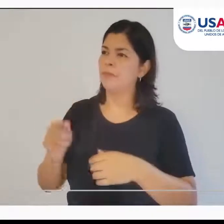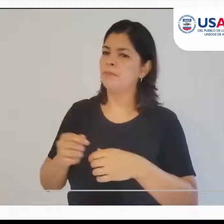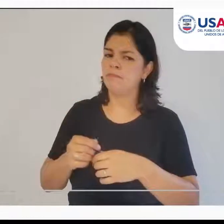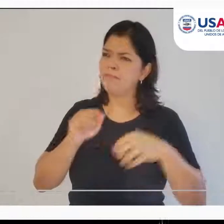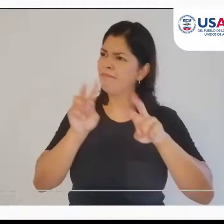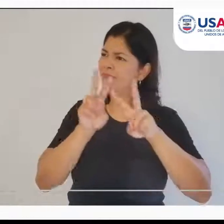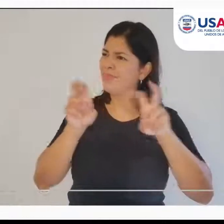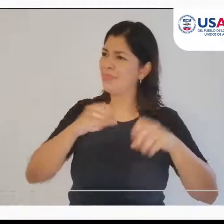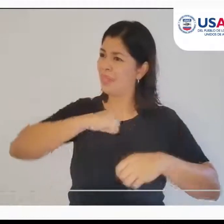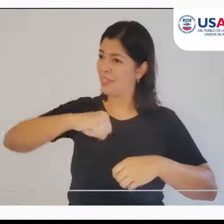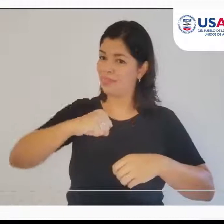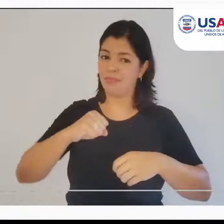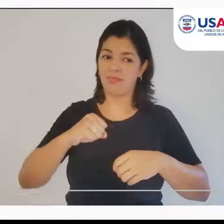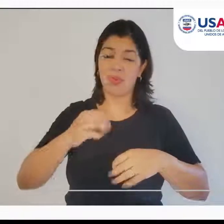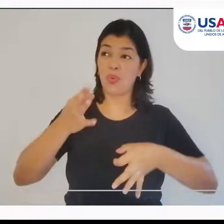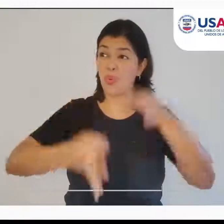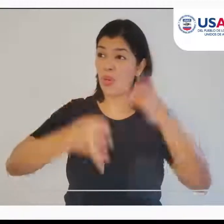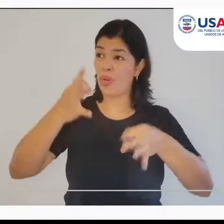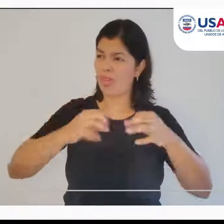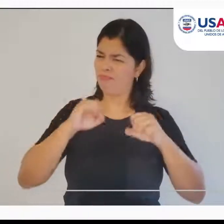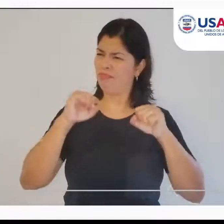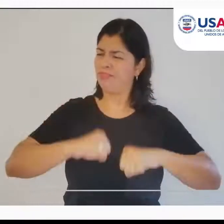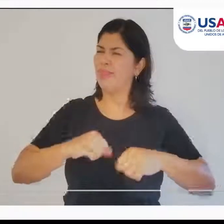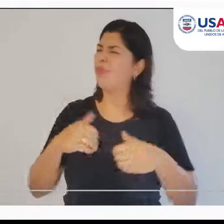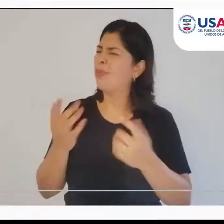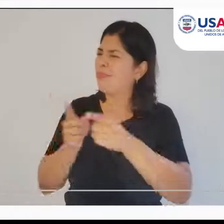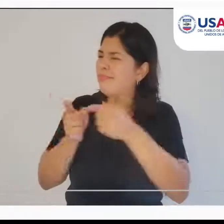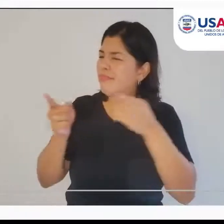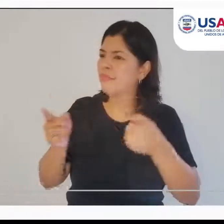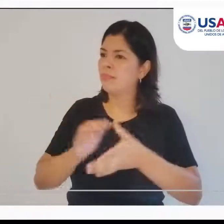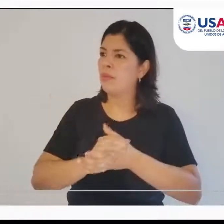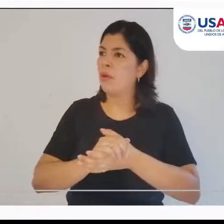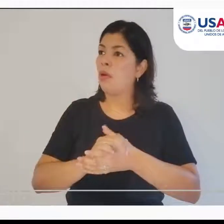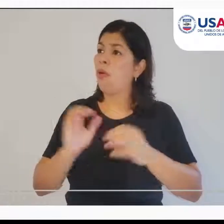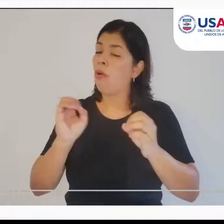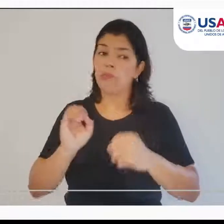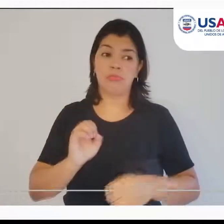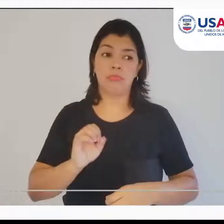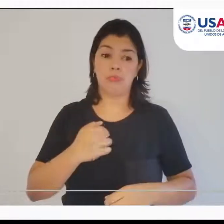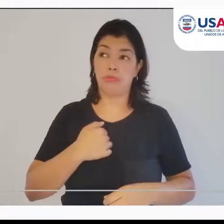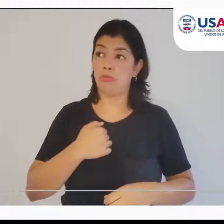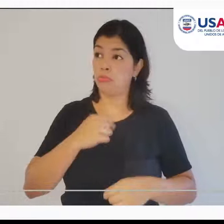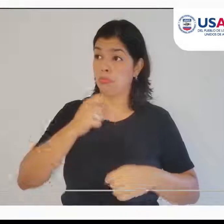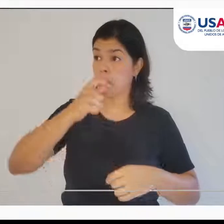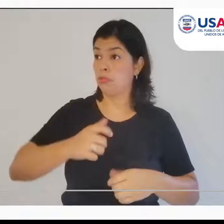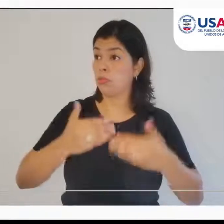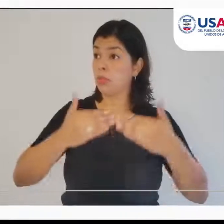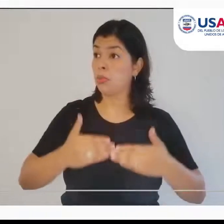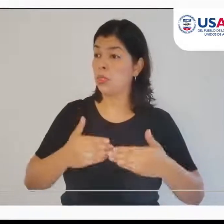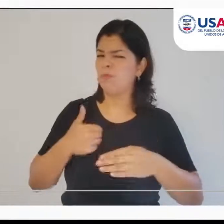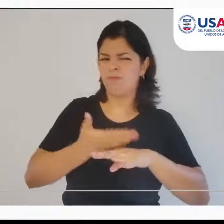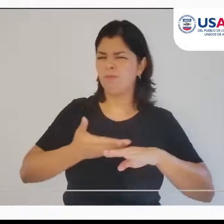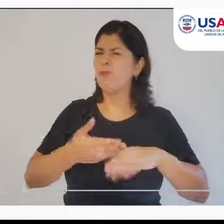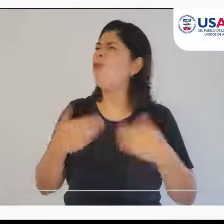en qué consiste este derecho a la capacidad jurídica y en qué momento, digamos, se puede llegar a exigir.